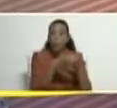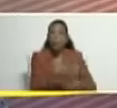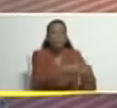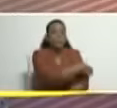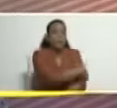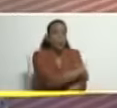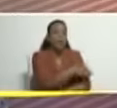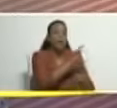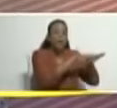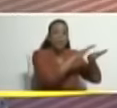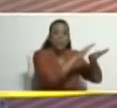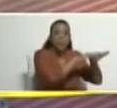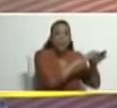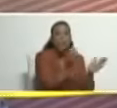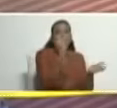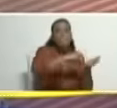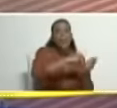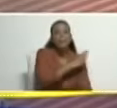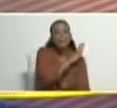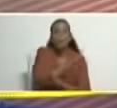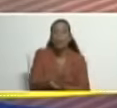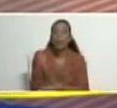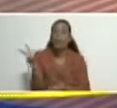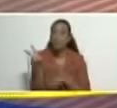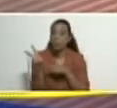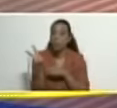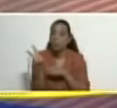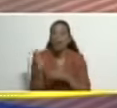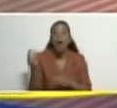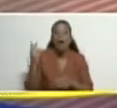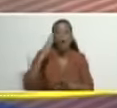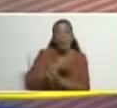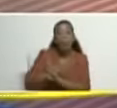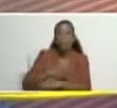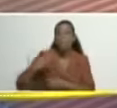apellidos de la oligarquía contra Venezuela, contra PDVSA,